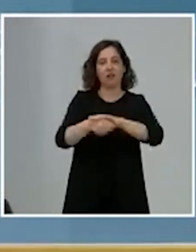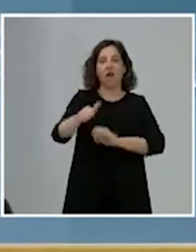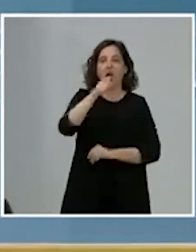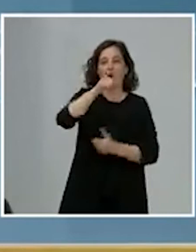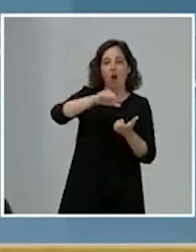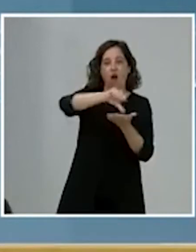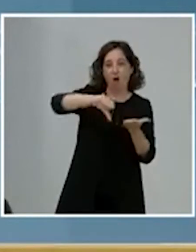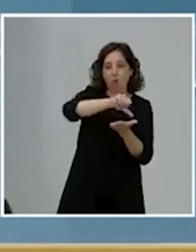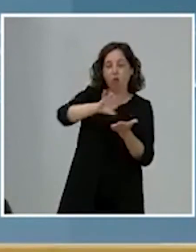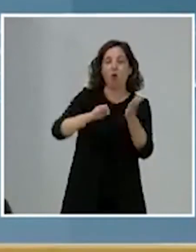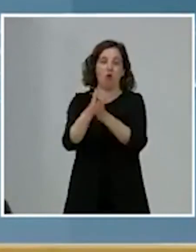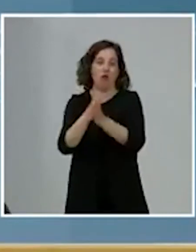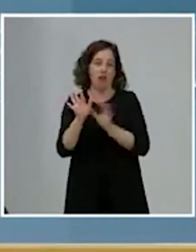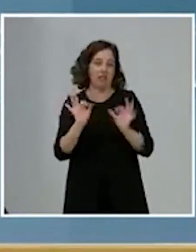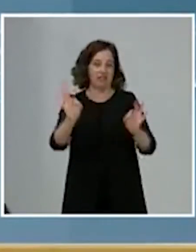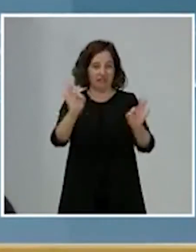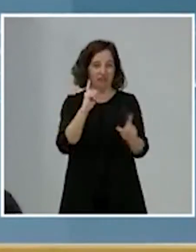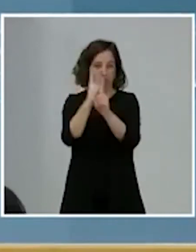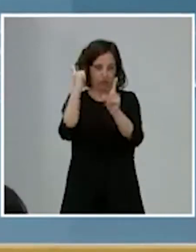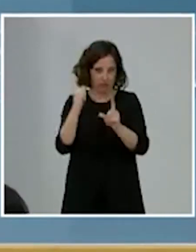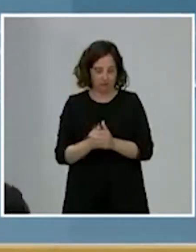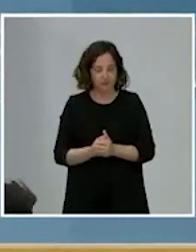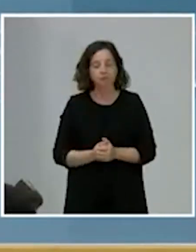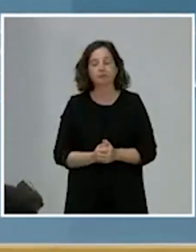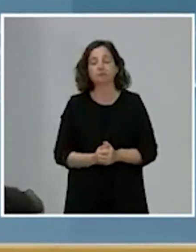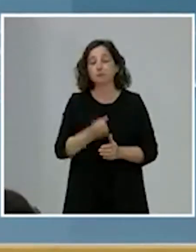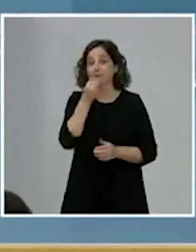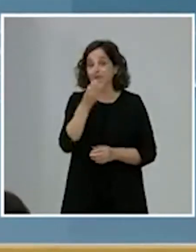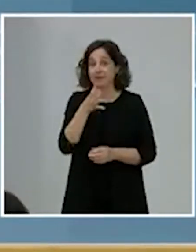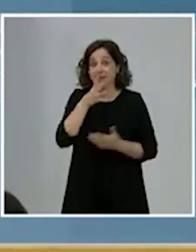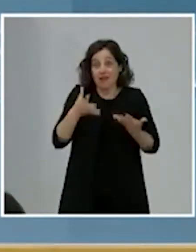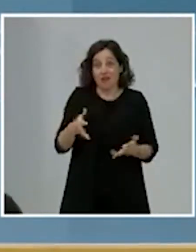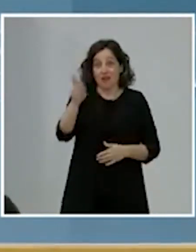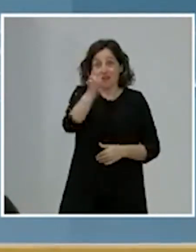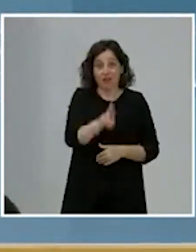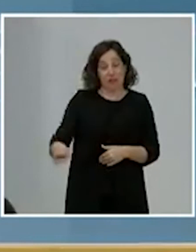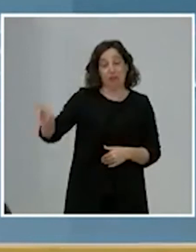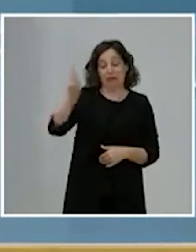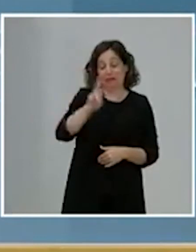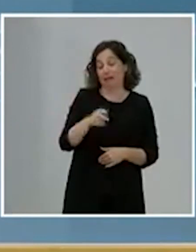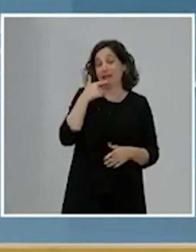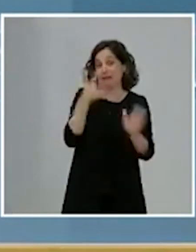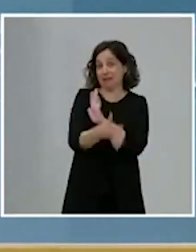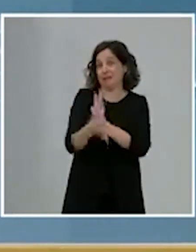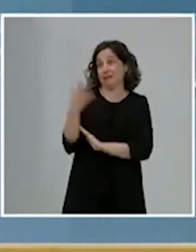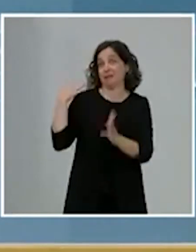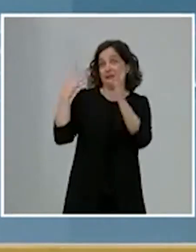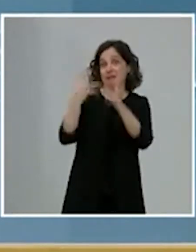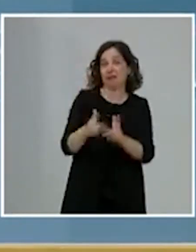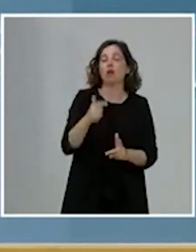agua y jabón o hidrogeles. Hay cifras que se repiten de manera prácticamente constante